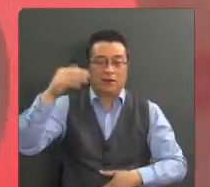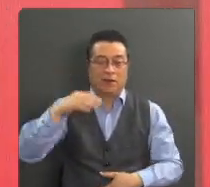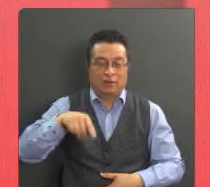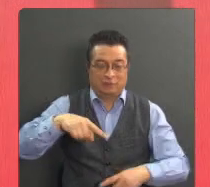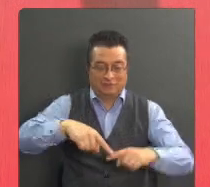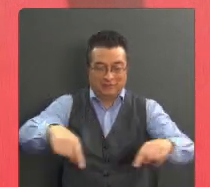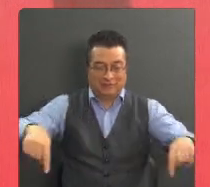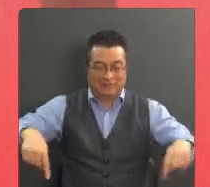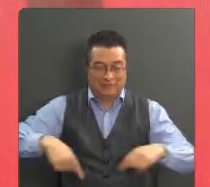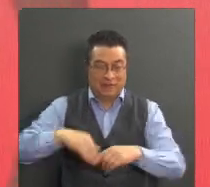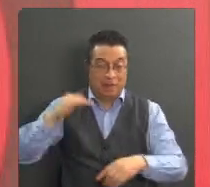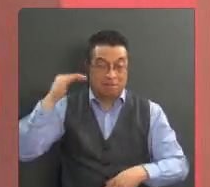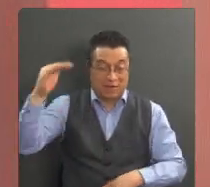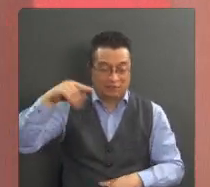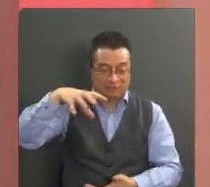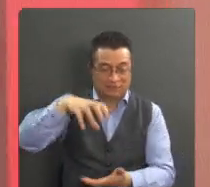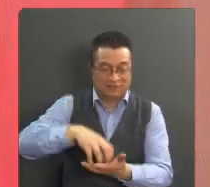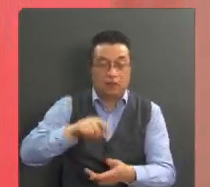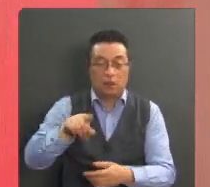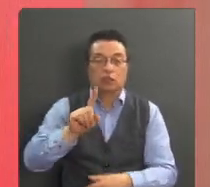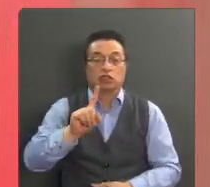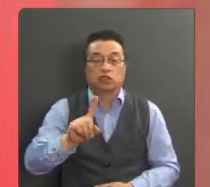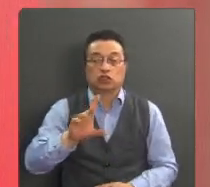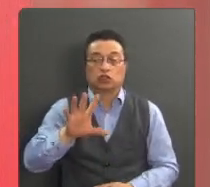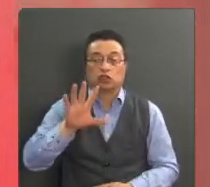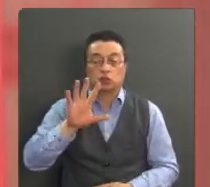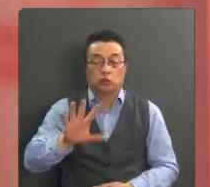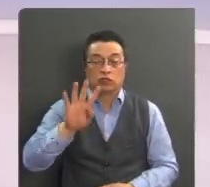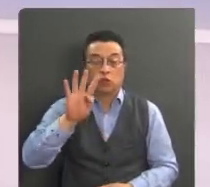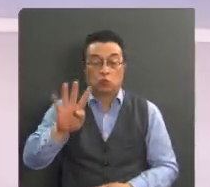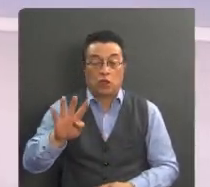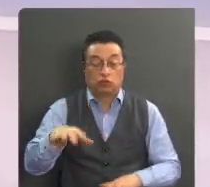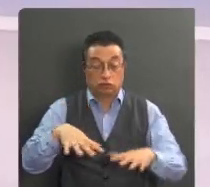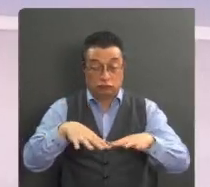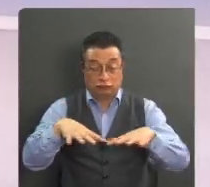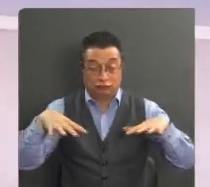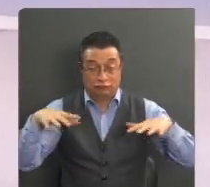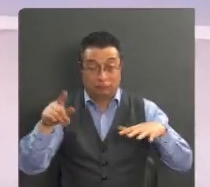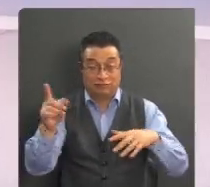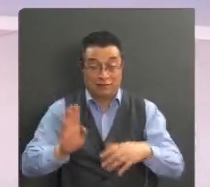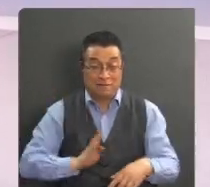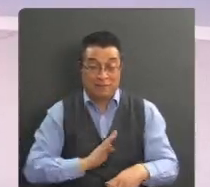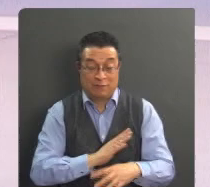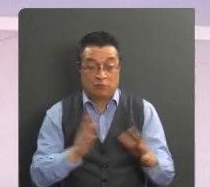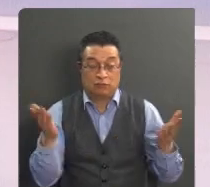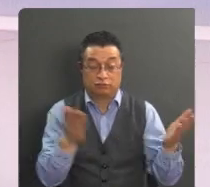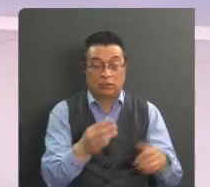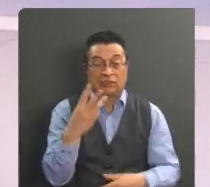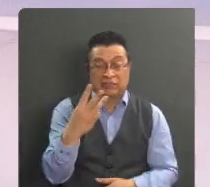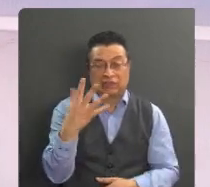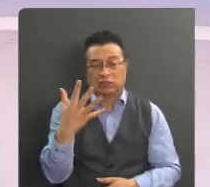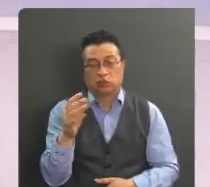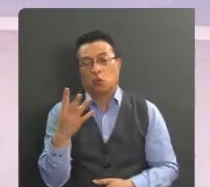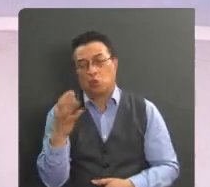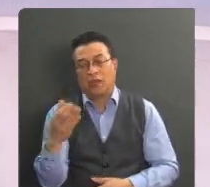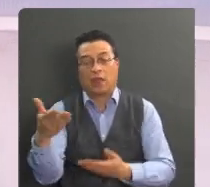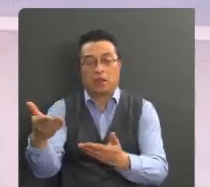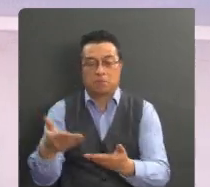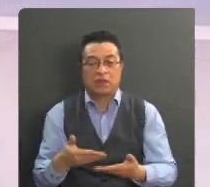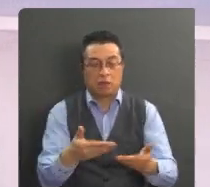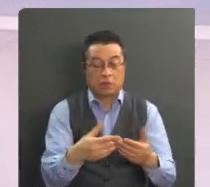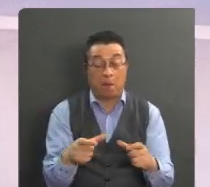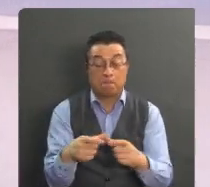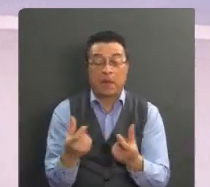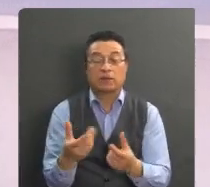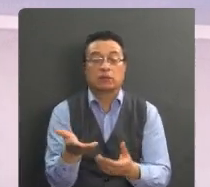donde van a haber, están 154 convencionales invitados, más entre 35 y 40 invitados. ¿Qué se les va a pedir? ¿El pase de